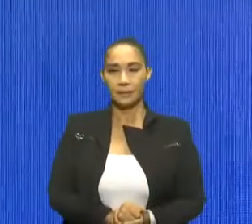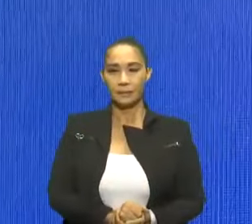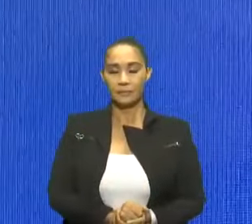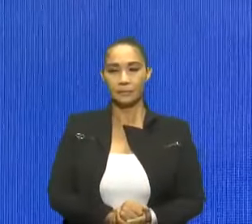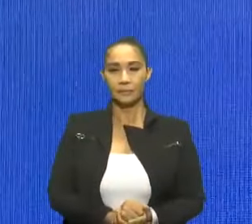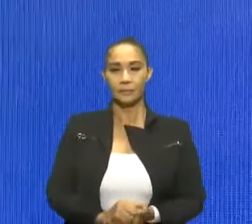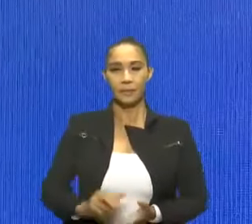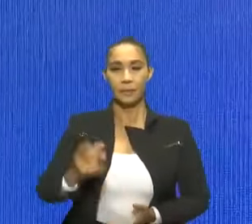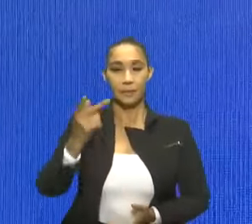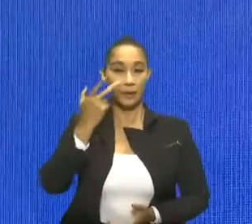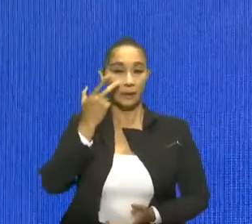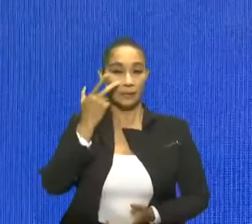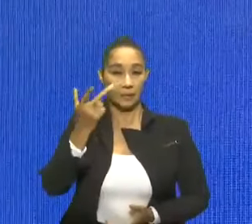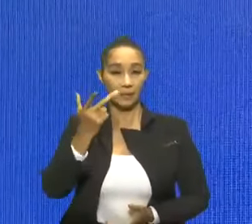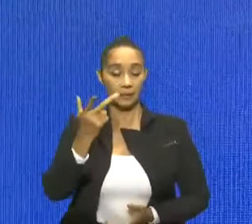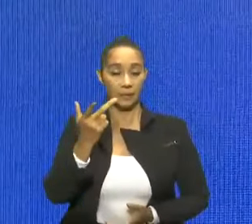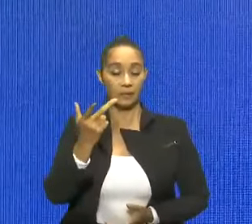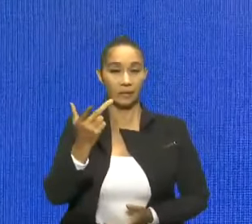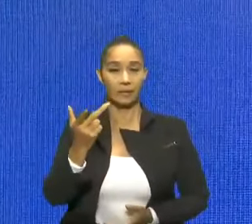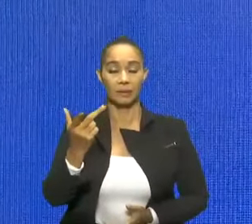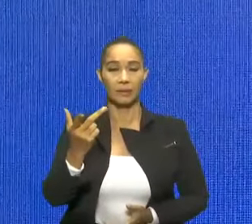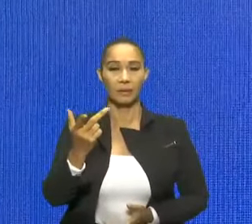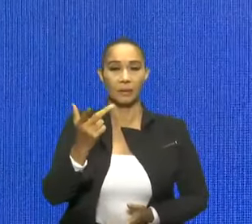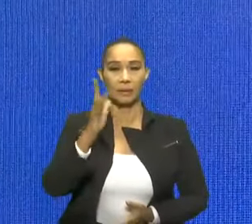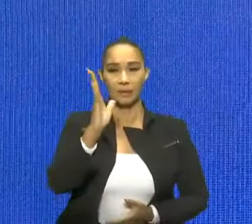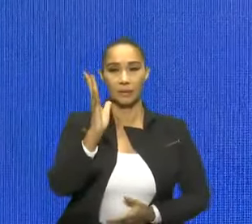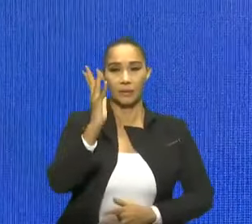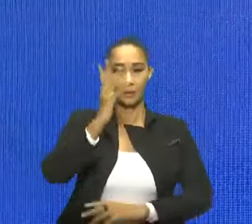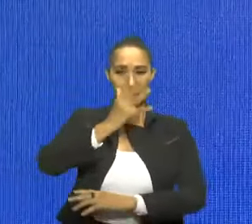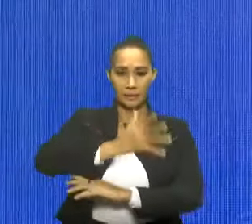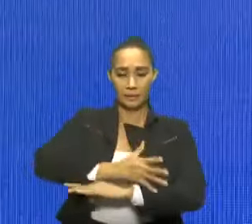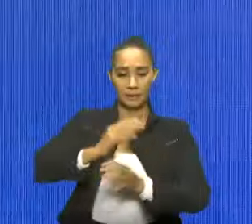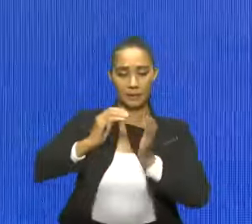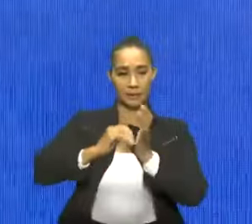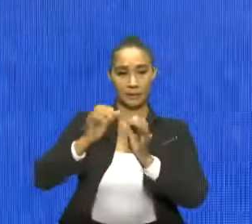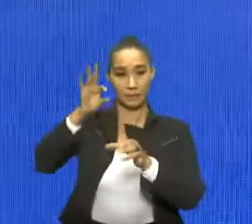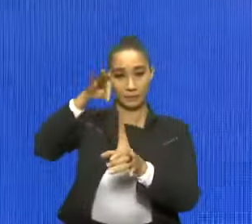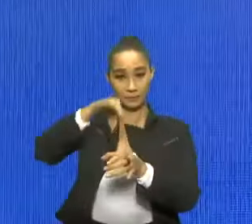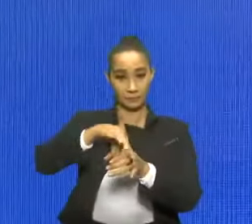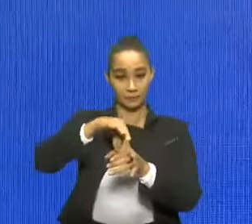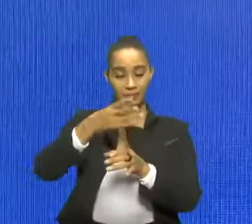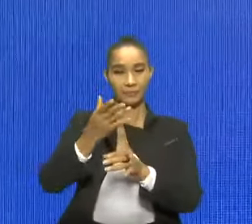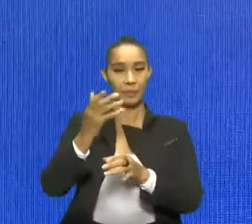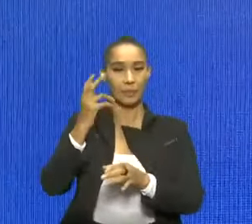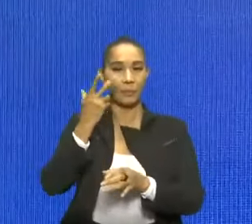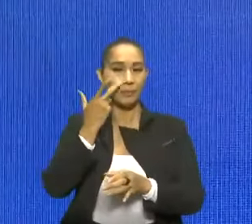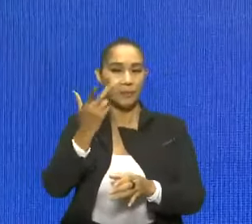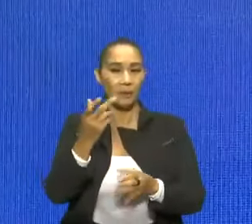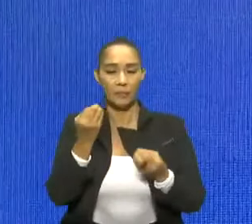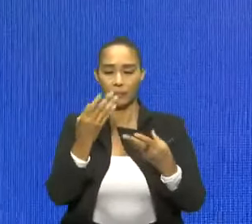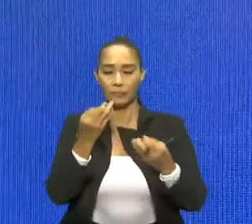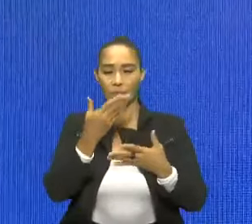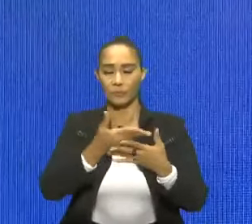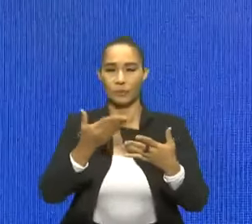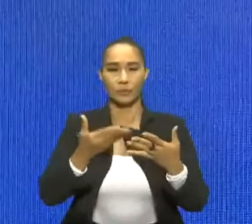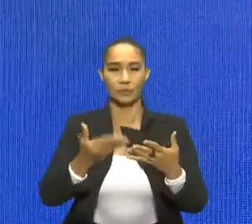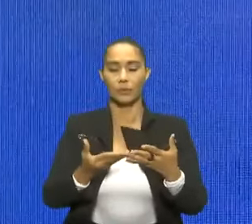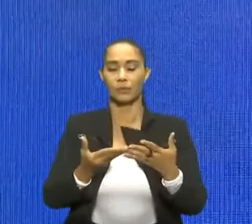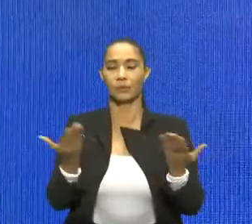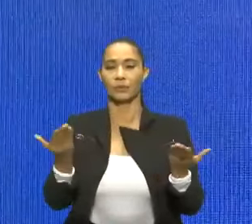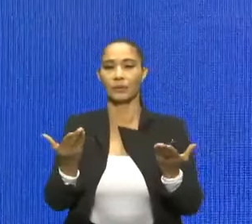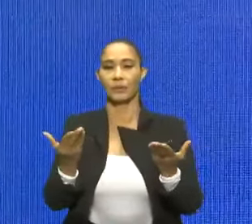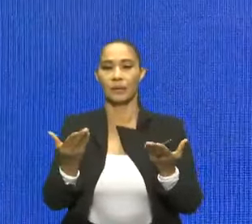Ustedes van a escuchar todavía en estos 5 días que faltan para las elecciones, van a escuchar muchísimos más fake